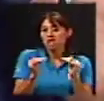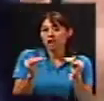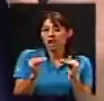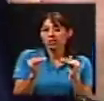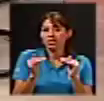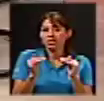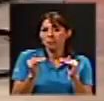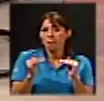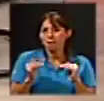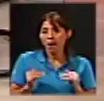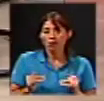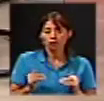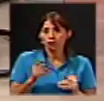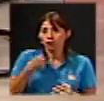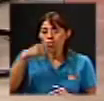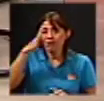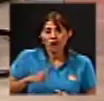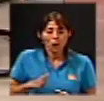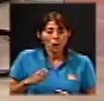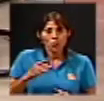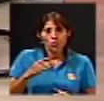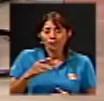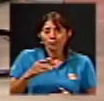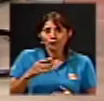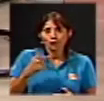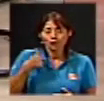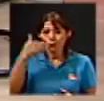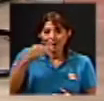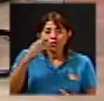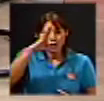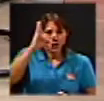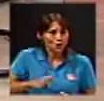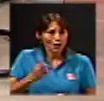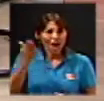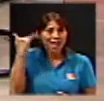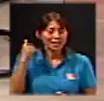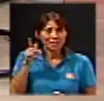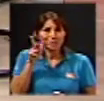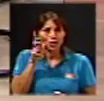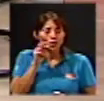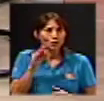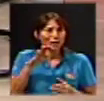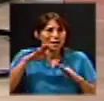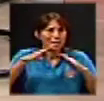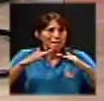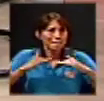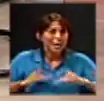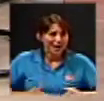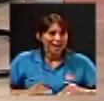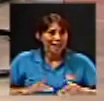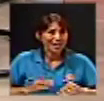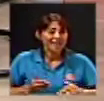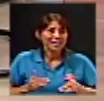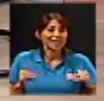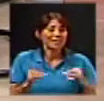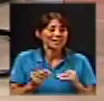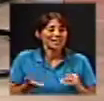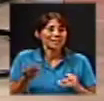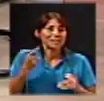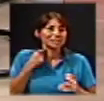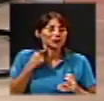nunca, en mi vida no había sabido de inflaciones tan bajas, mientras tuviera conciencia, no sé, a principios de los 70 por ahí, pero ya ahí no